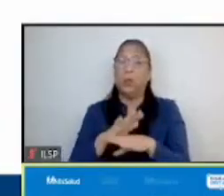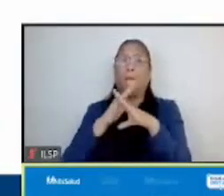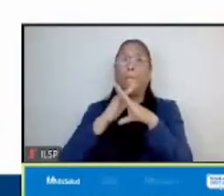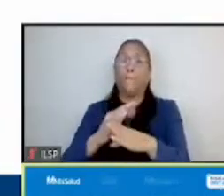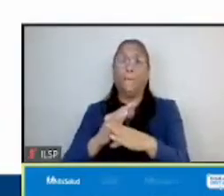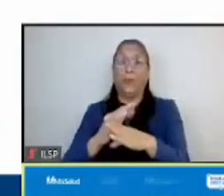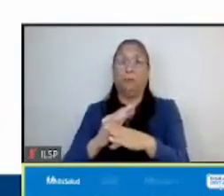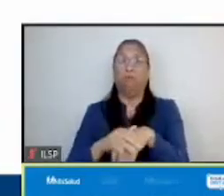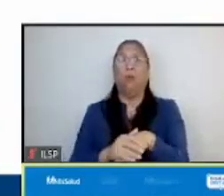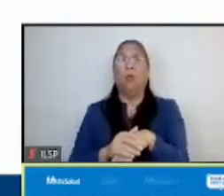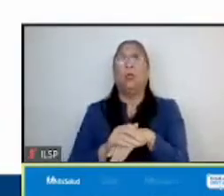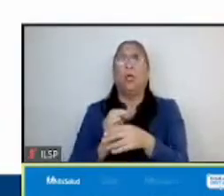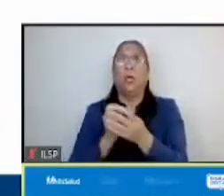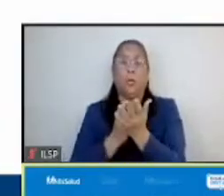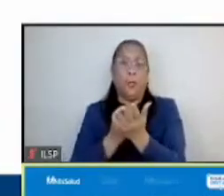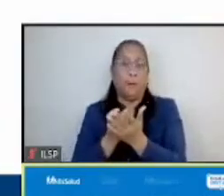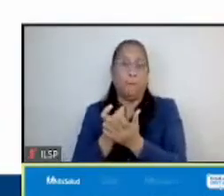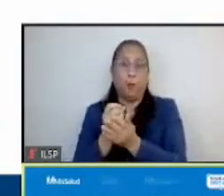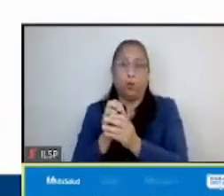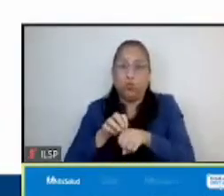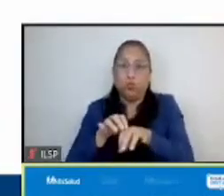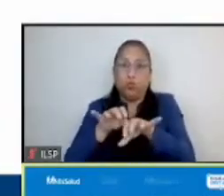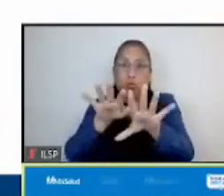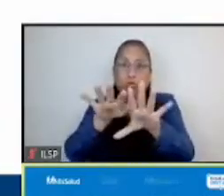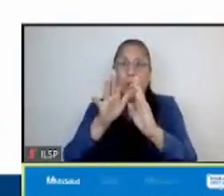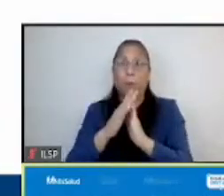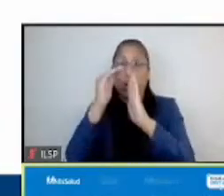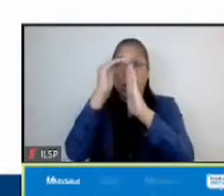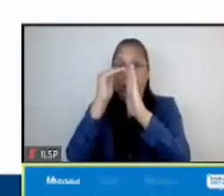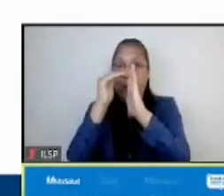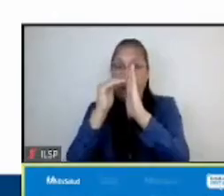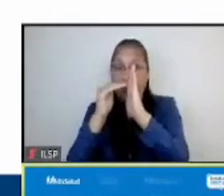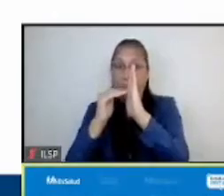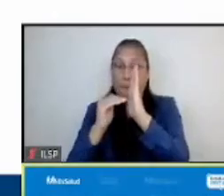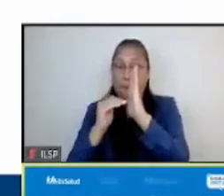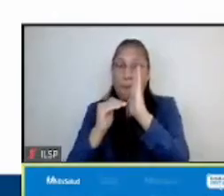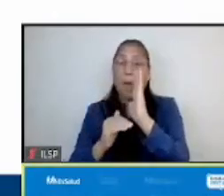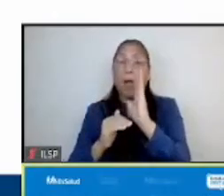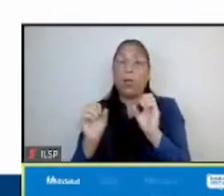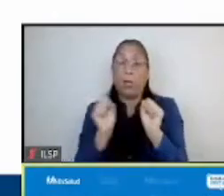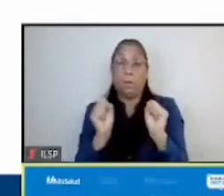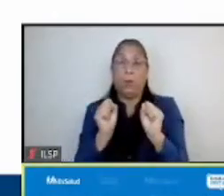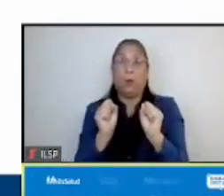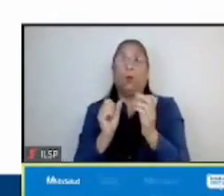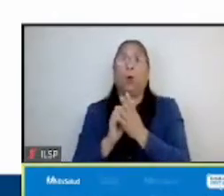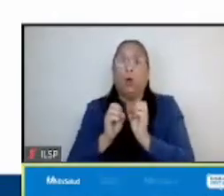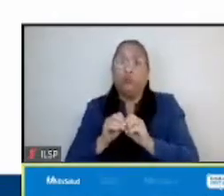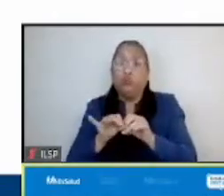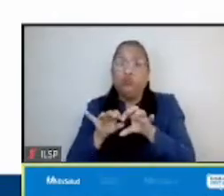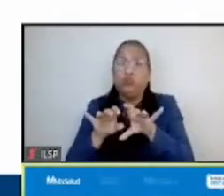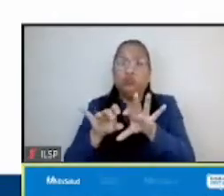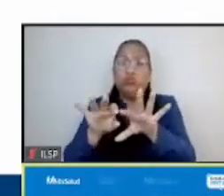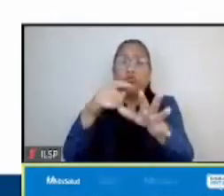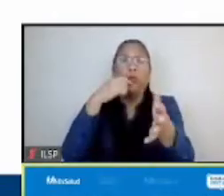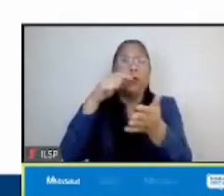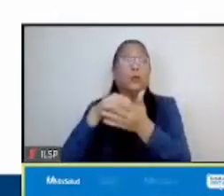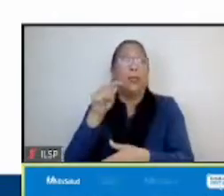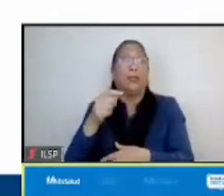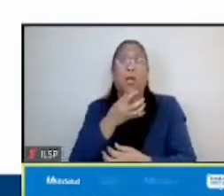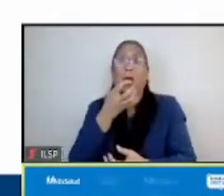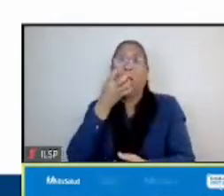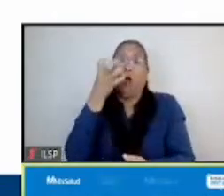replique con facilidad. Pero al bajar las temperaturas en el invierno, esto se replica más fácilmente. No tienen este pare que es el calor o